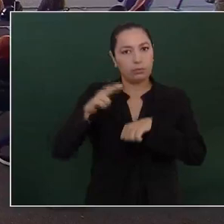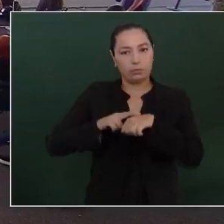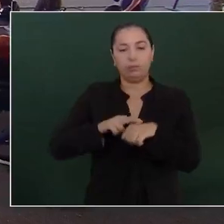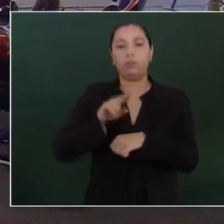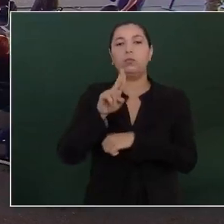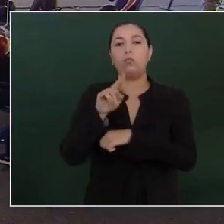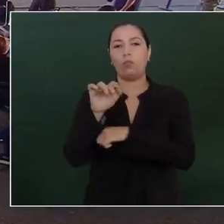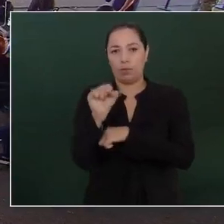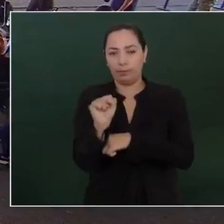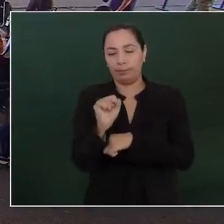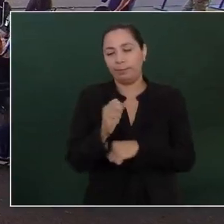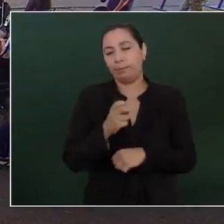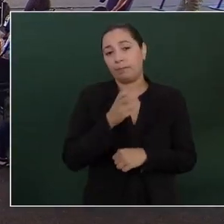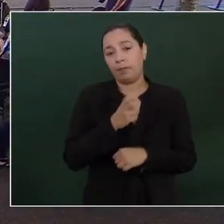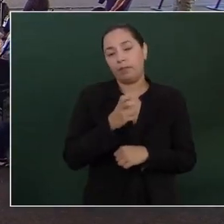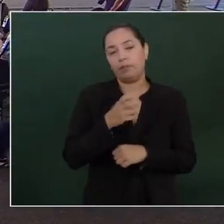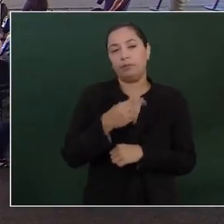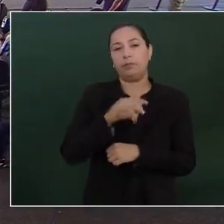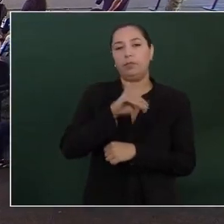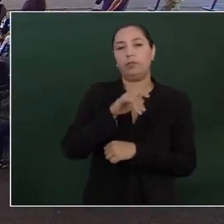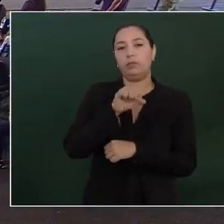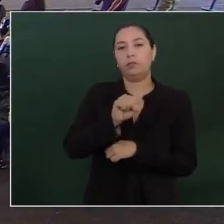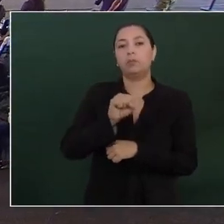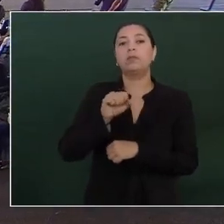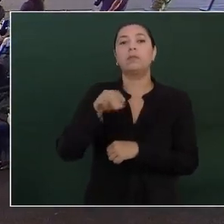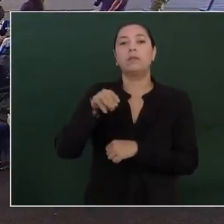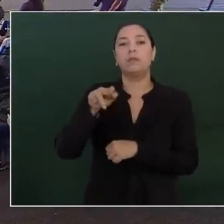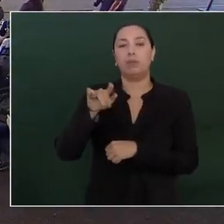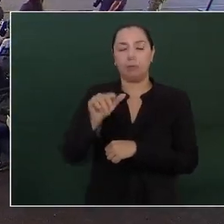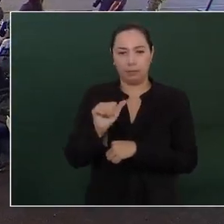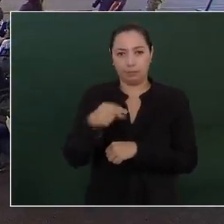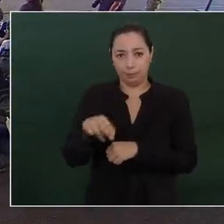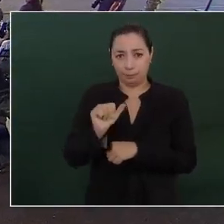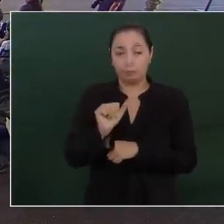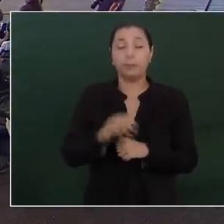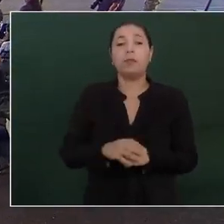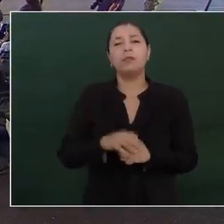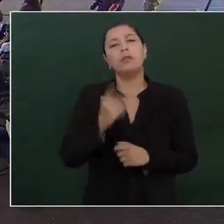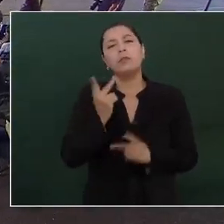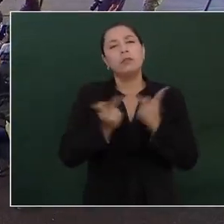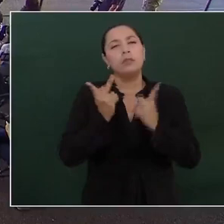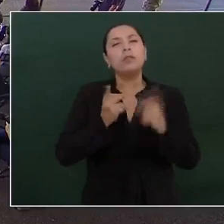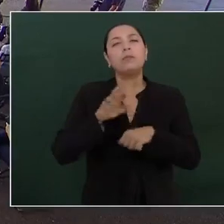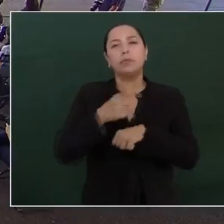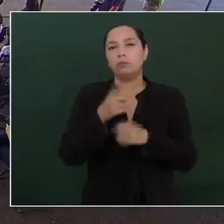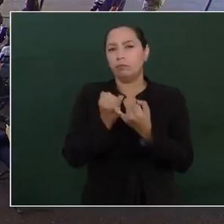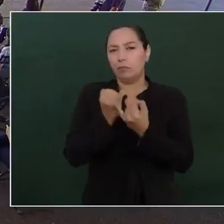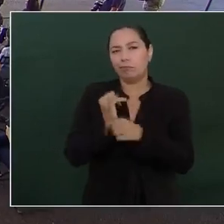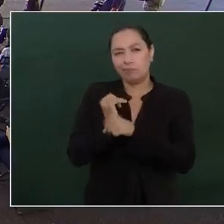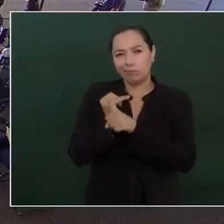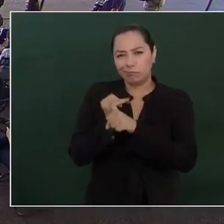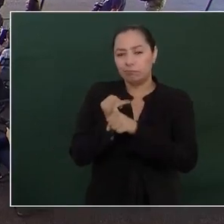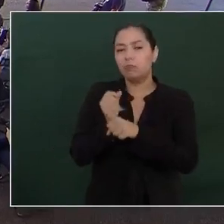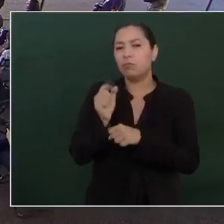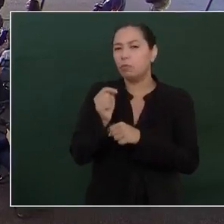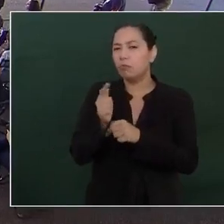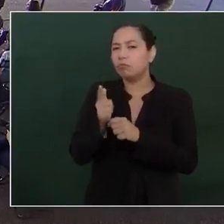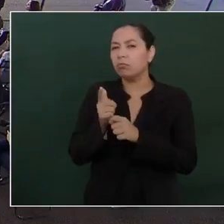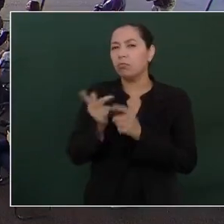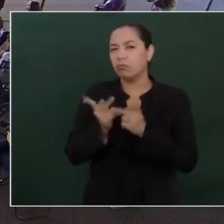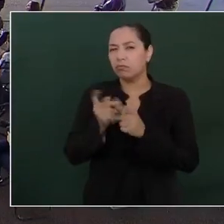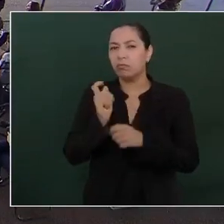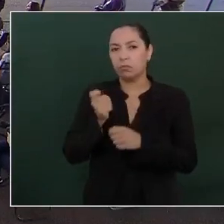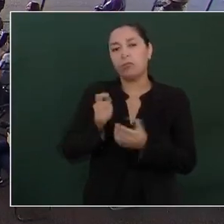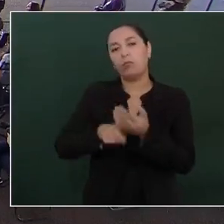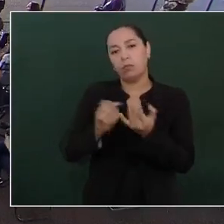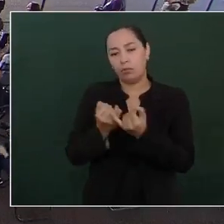Universidad Autónoma de Sinaloa, Jesús Madueña Molina. Preguntarle, porque también se le investiga al exrector de la